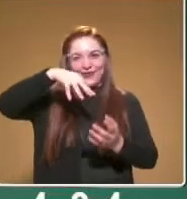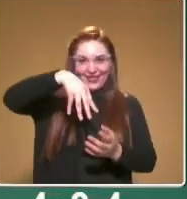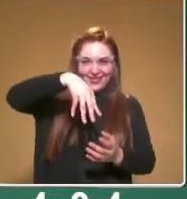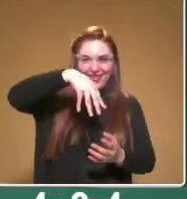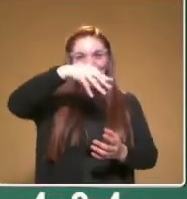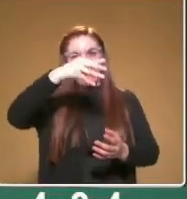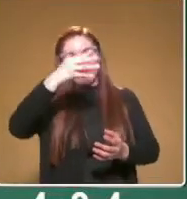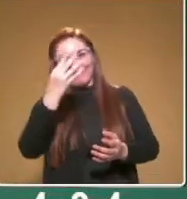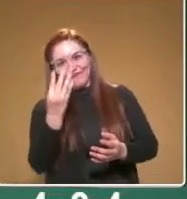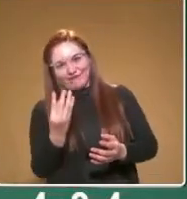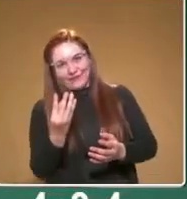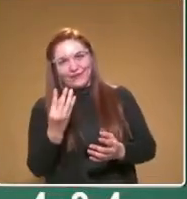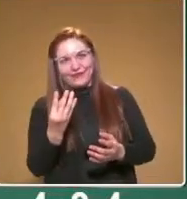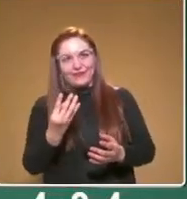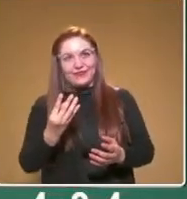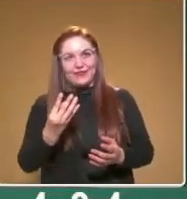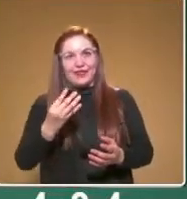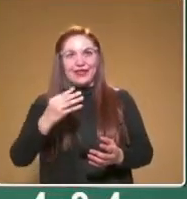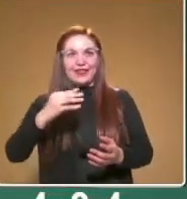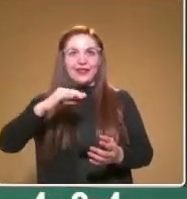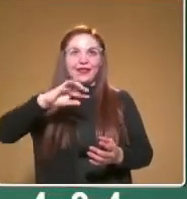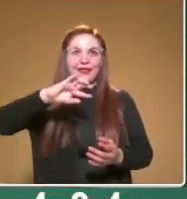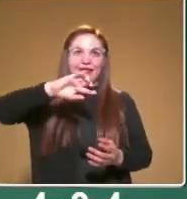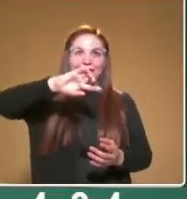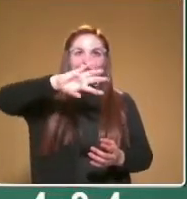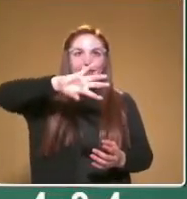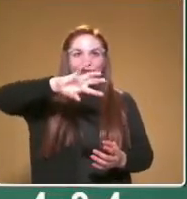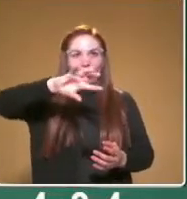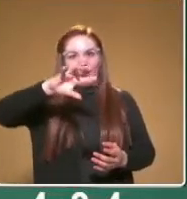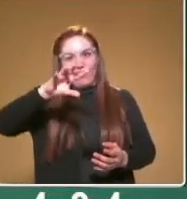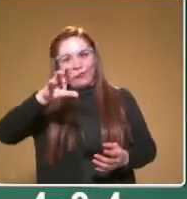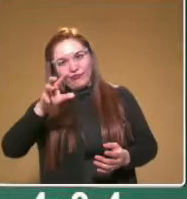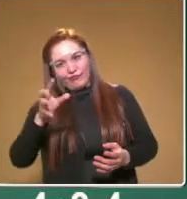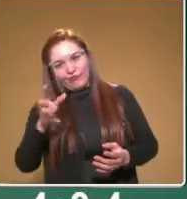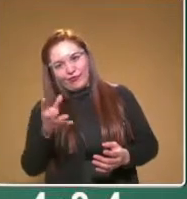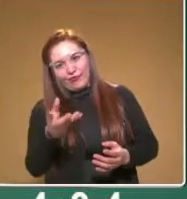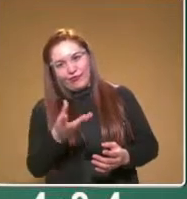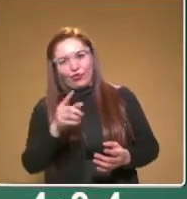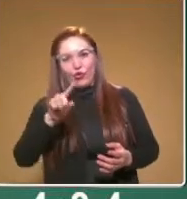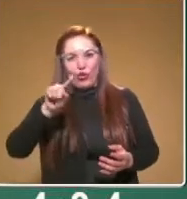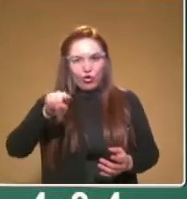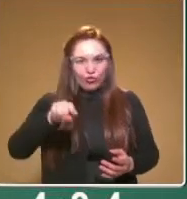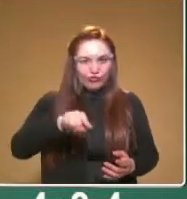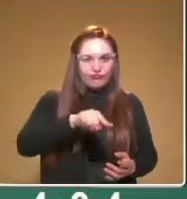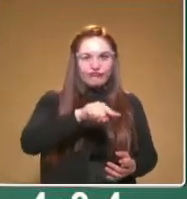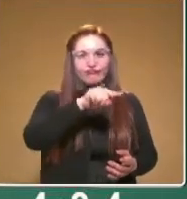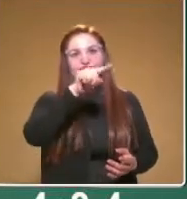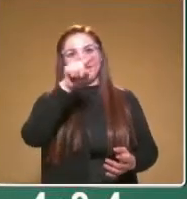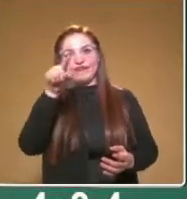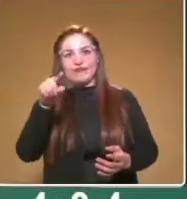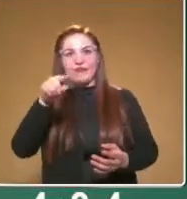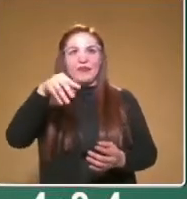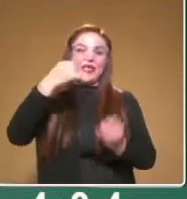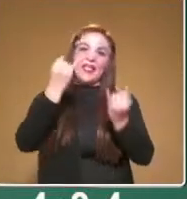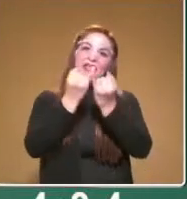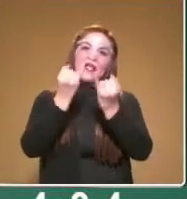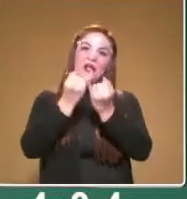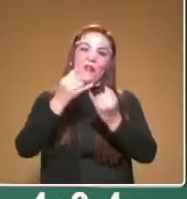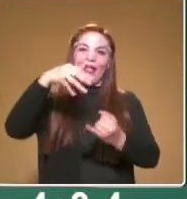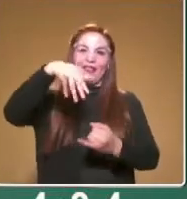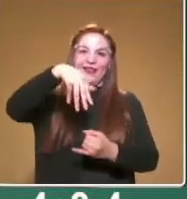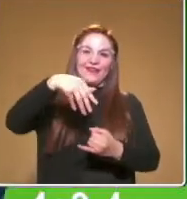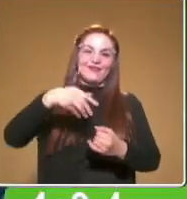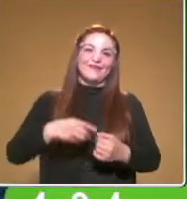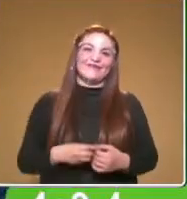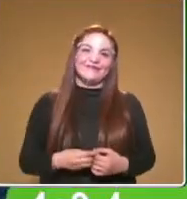un giro completo, porque si diera el giro completo, ¿cómo quedaría, maestra? Bueno, pues vamos a completar otra vez el giro y quedó igual, ¿cómo estaba?